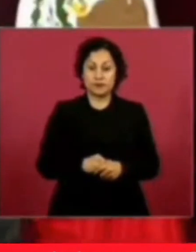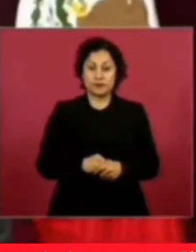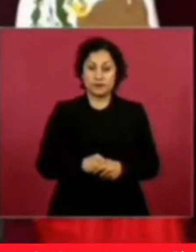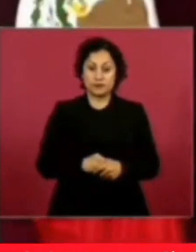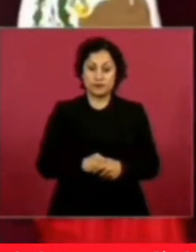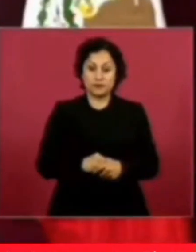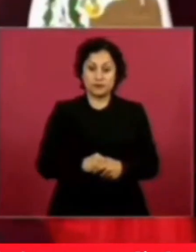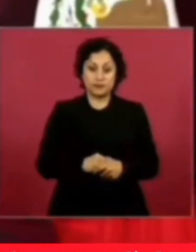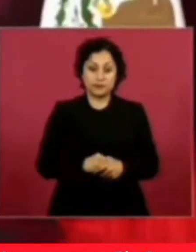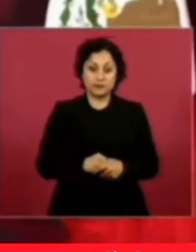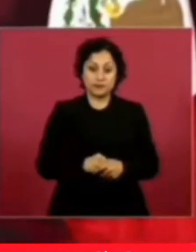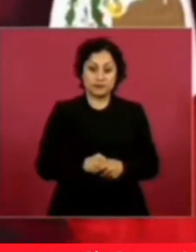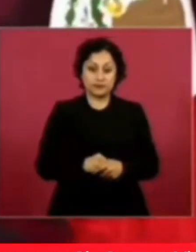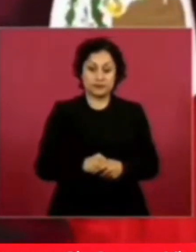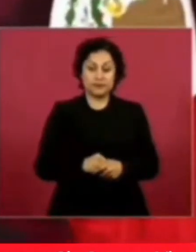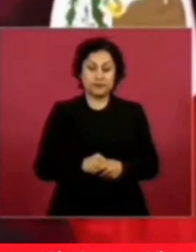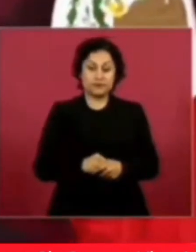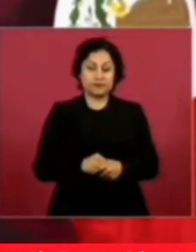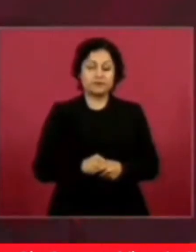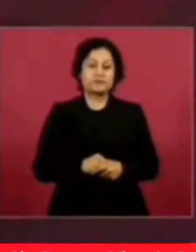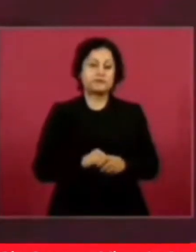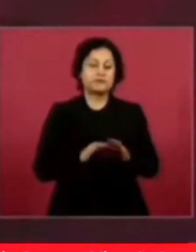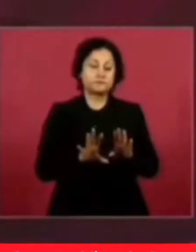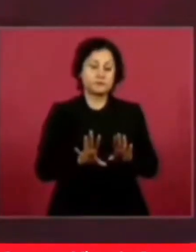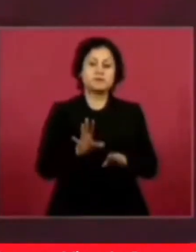decirlo en una palabra,